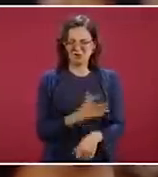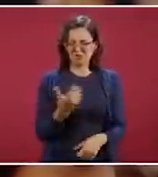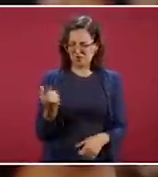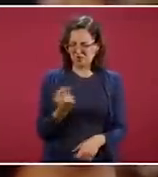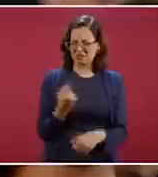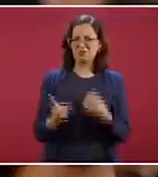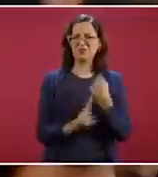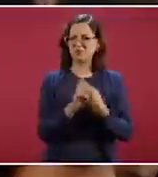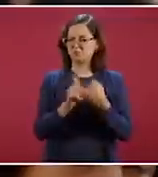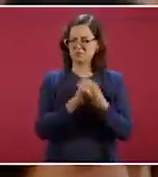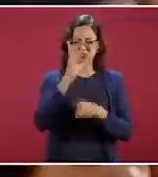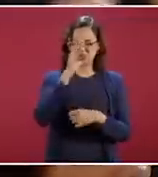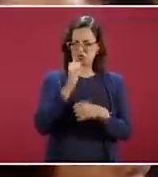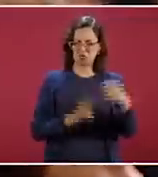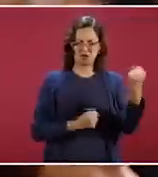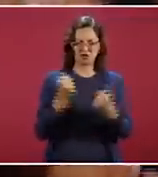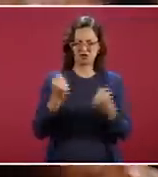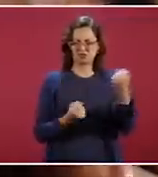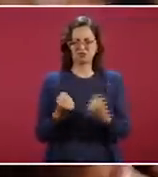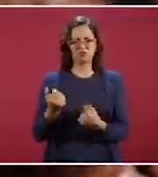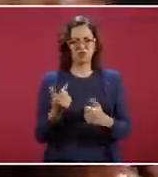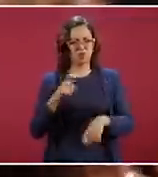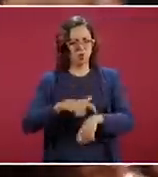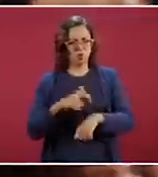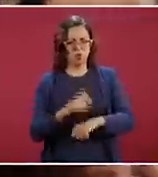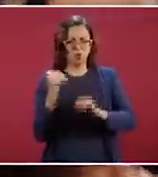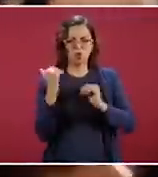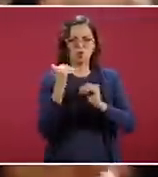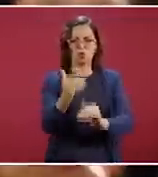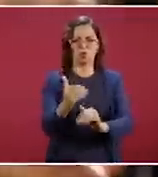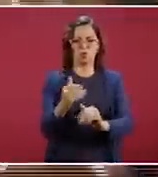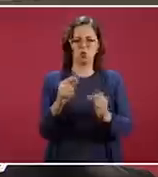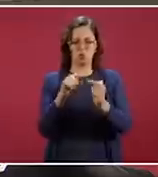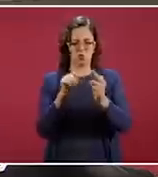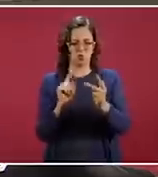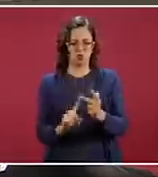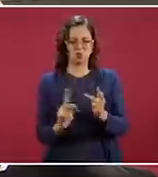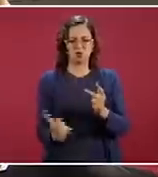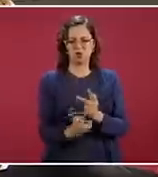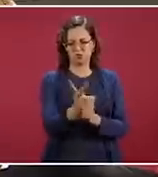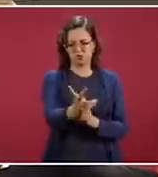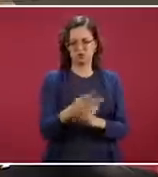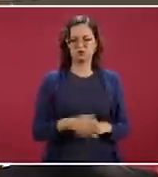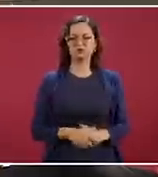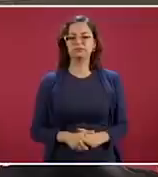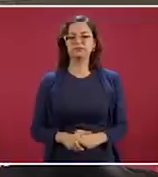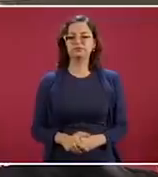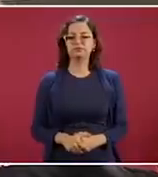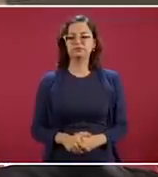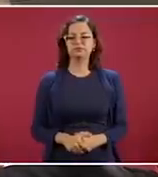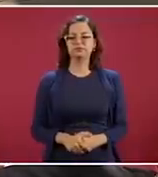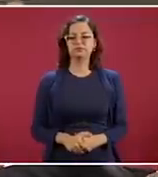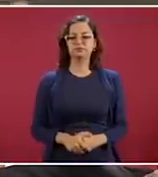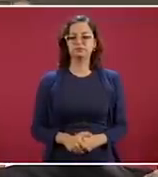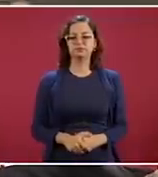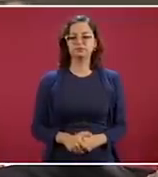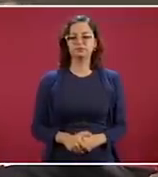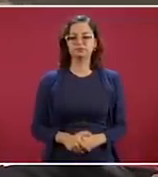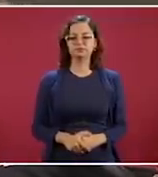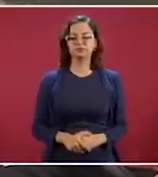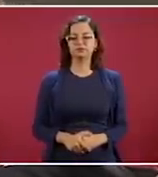circular sin un horario restringido. Esa es mi primera pregunta, gracias. No pagan